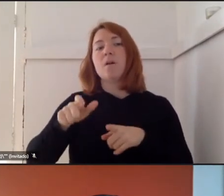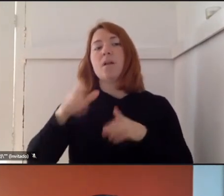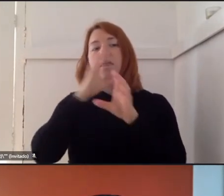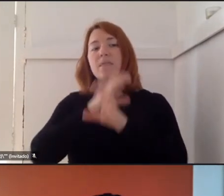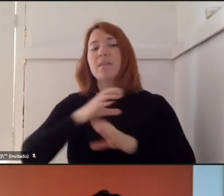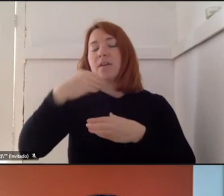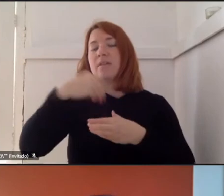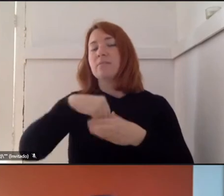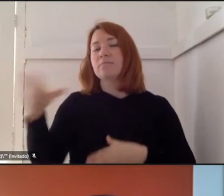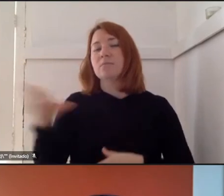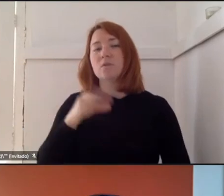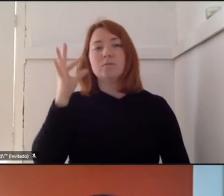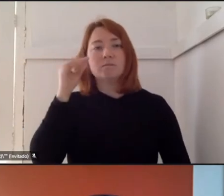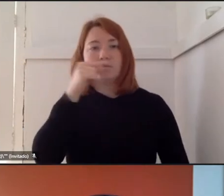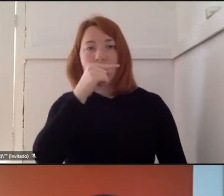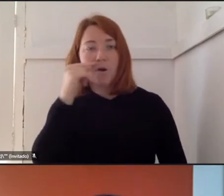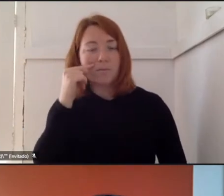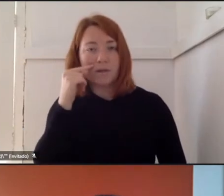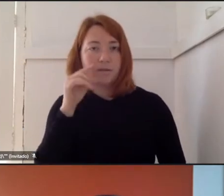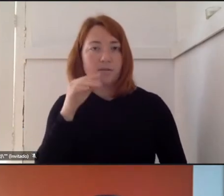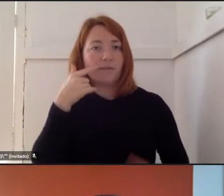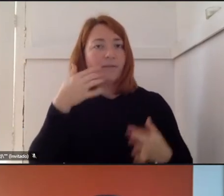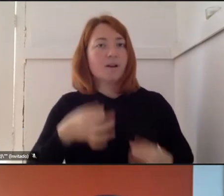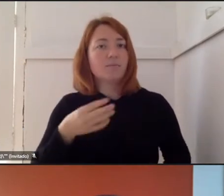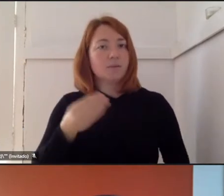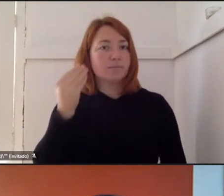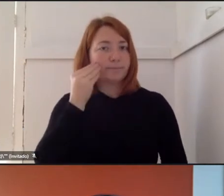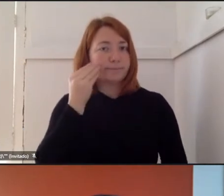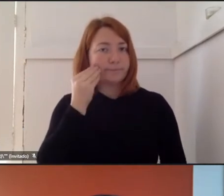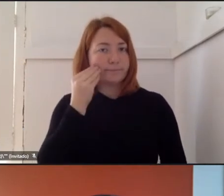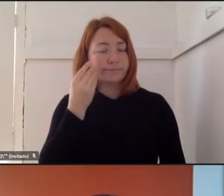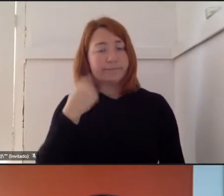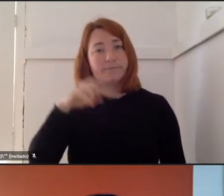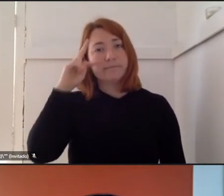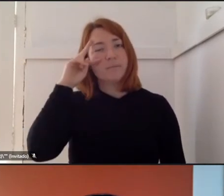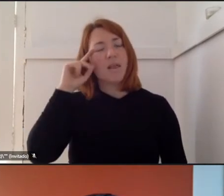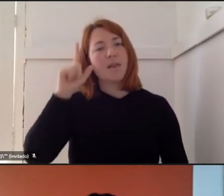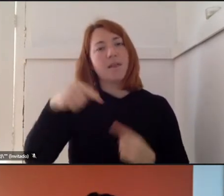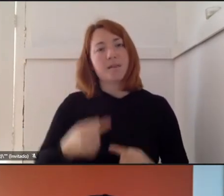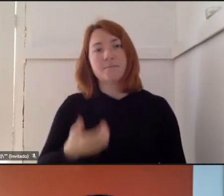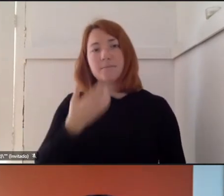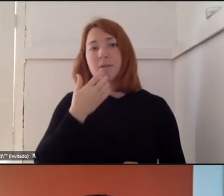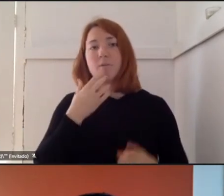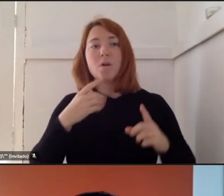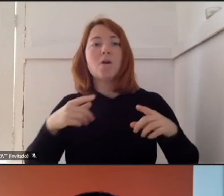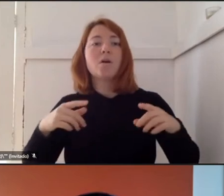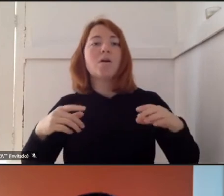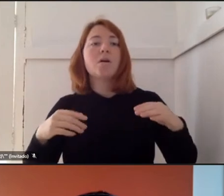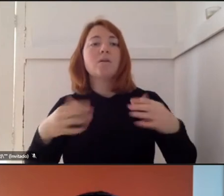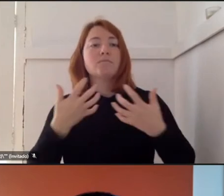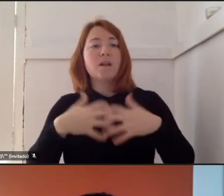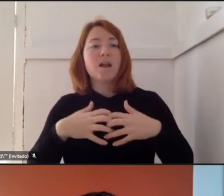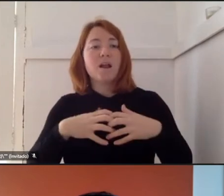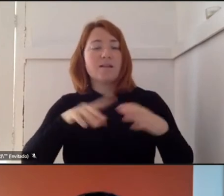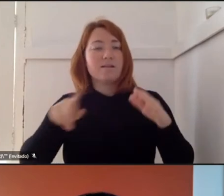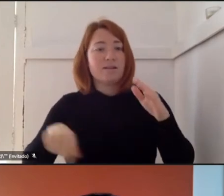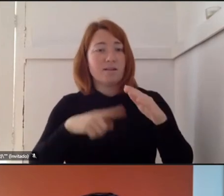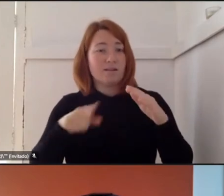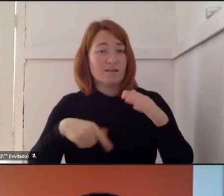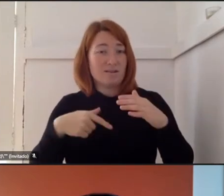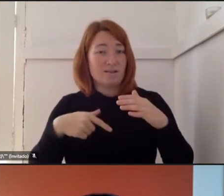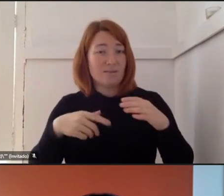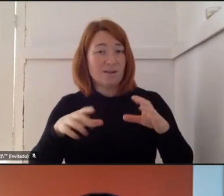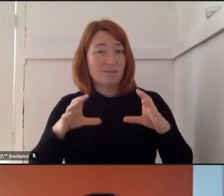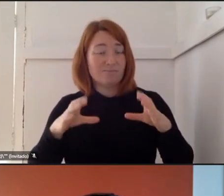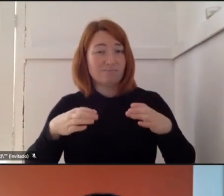es mentira. Quiero decir, en nuestra experiencia diaria estamos utilizando el lavavajillas, ¿quién inventó el lavavajillas?